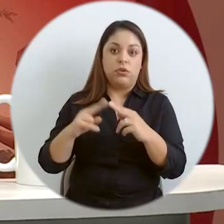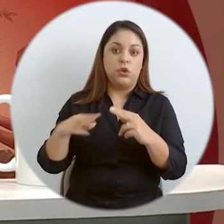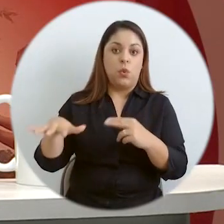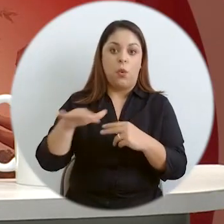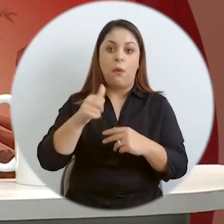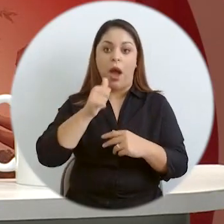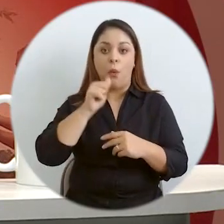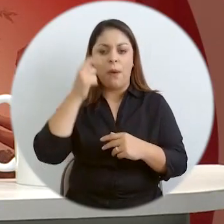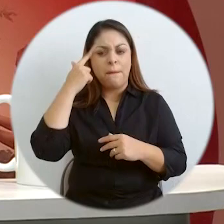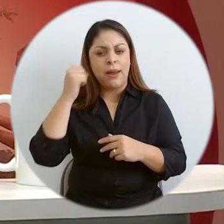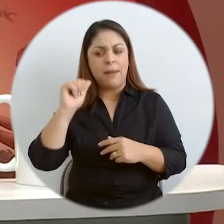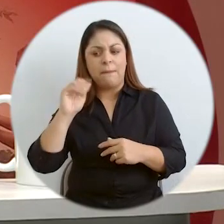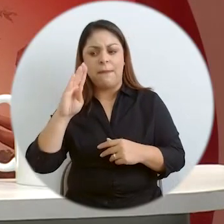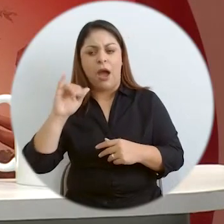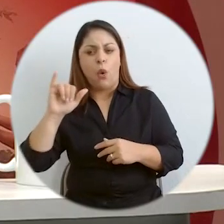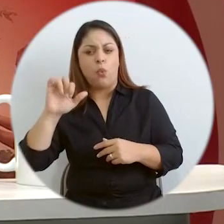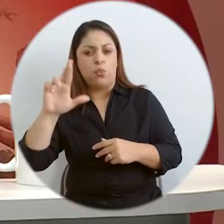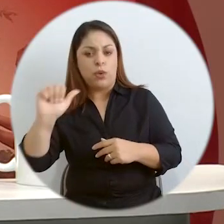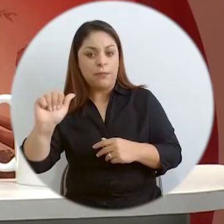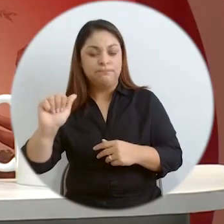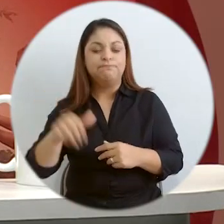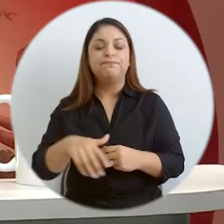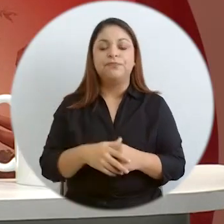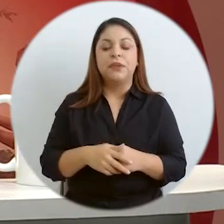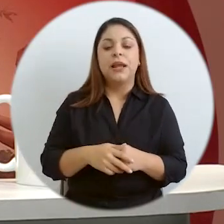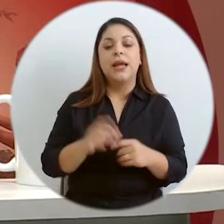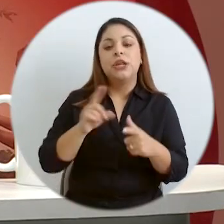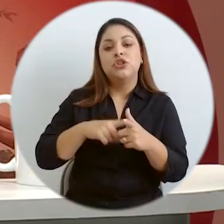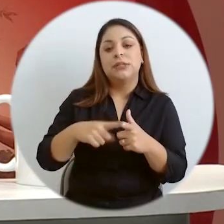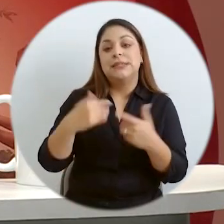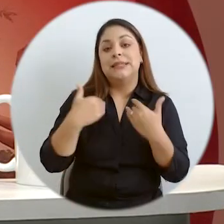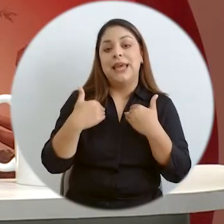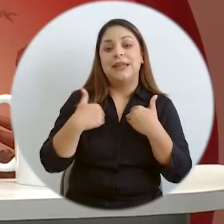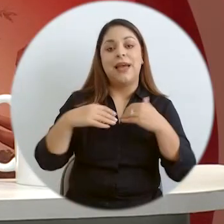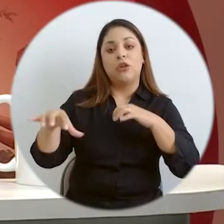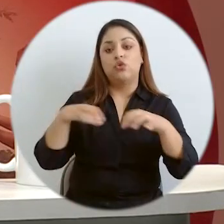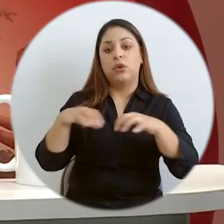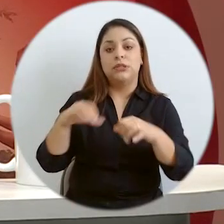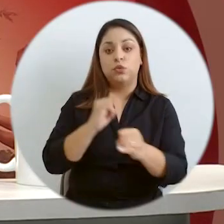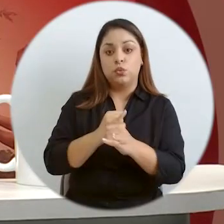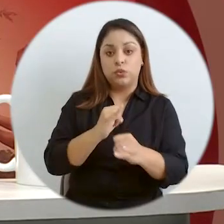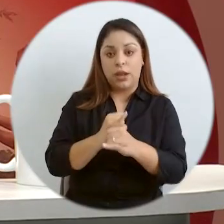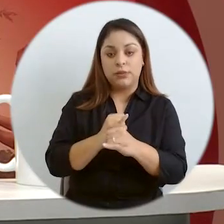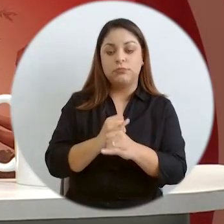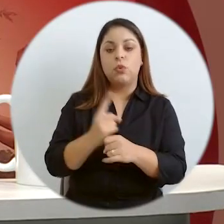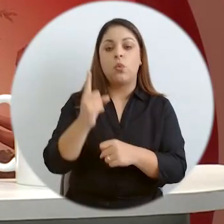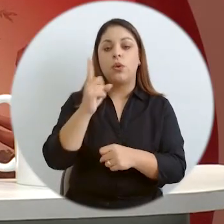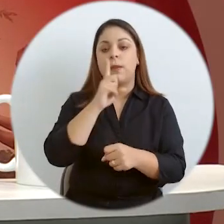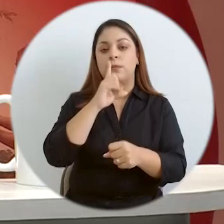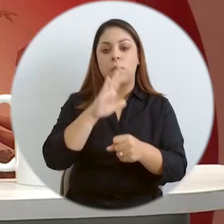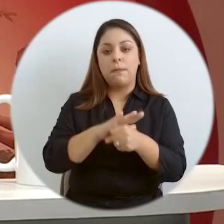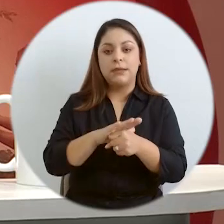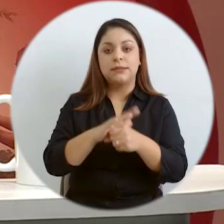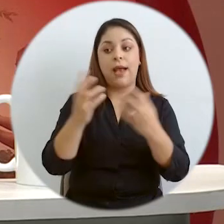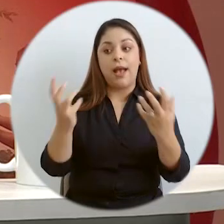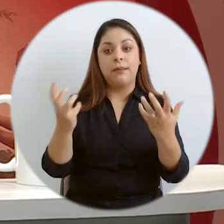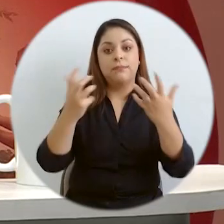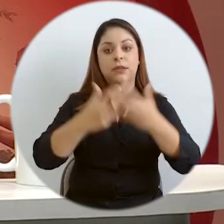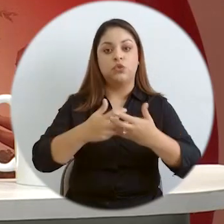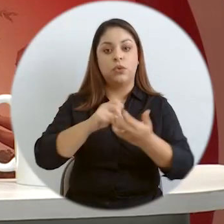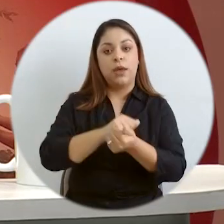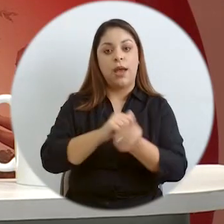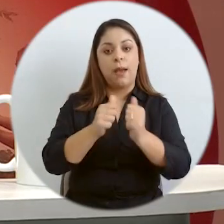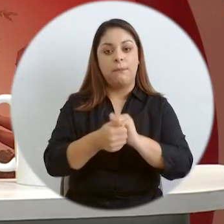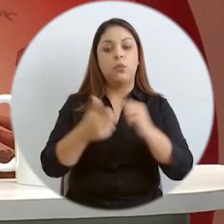y integra distintos actores institucionales. Es una promesa de adaptación al cambio